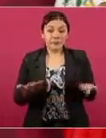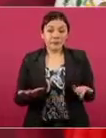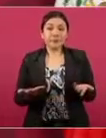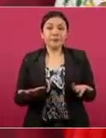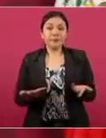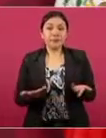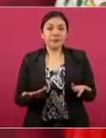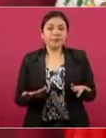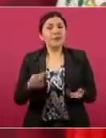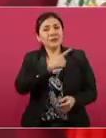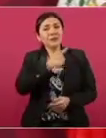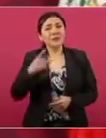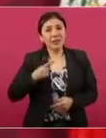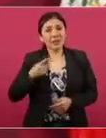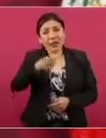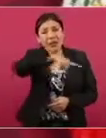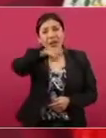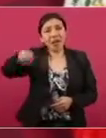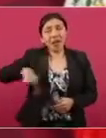no hay que creer